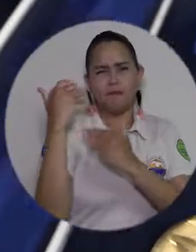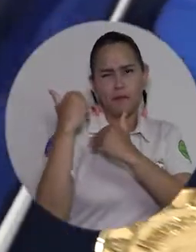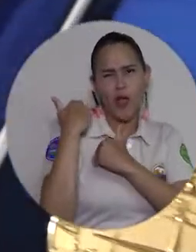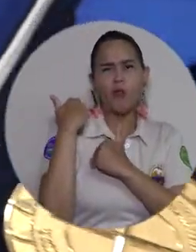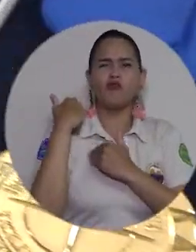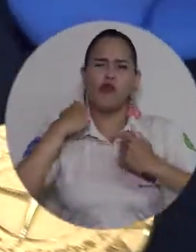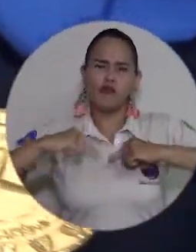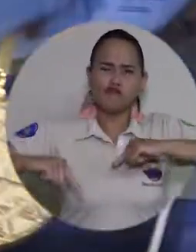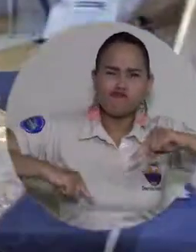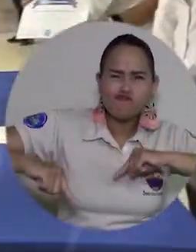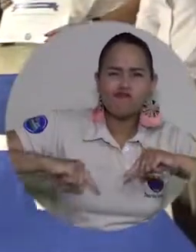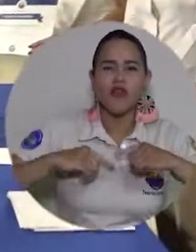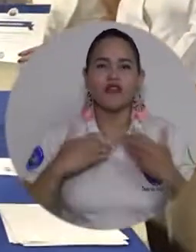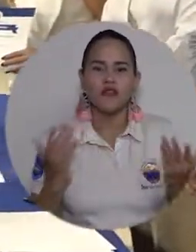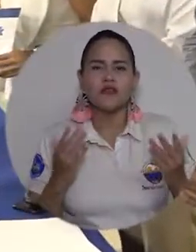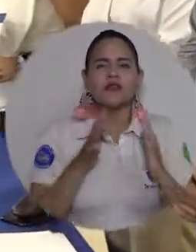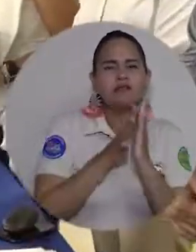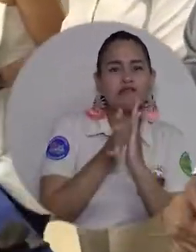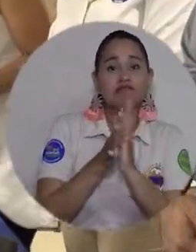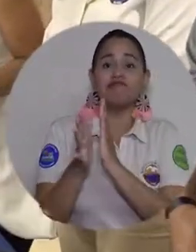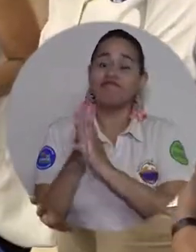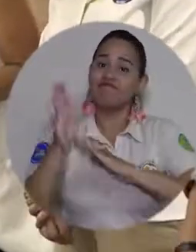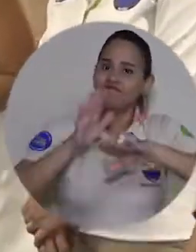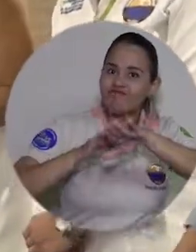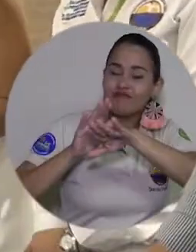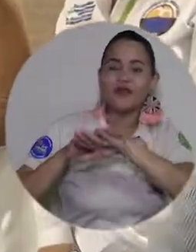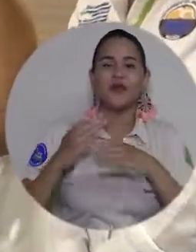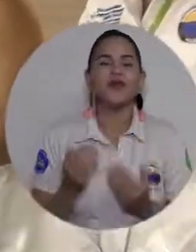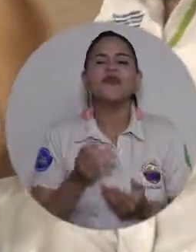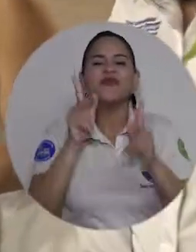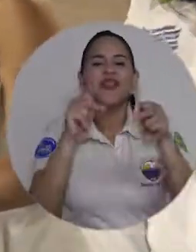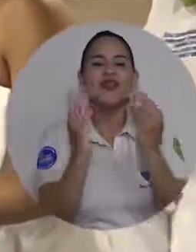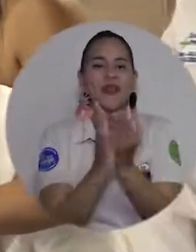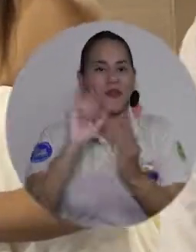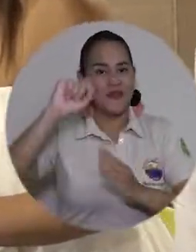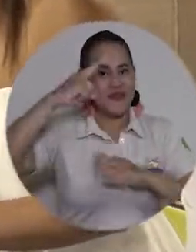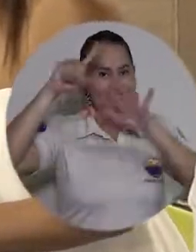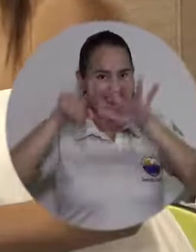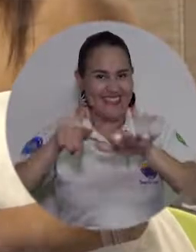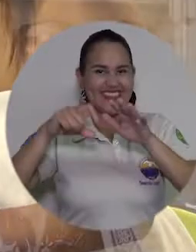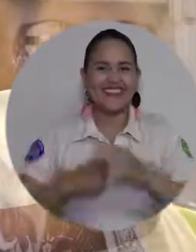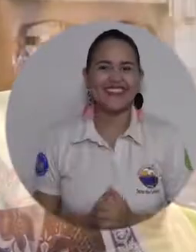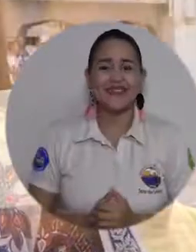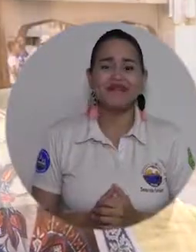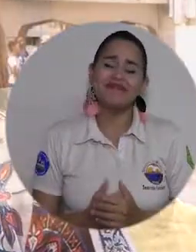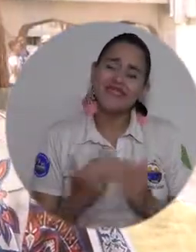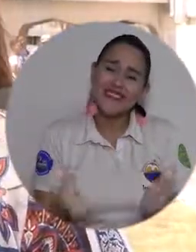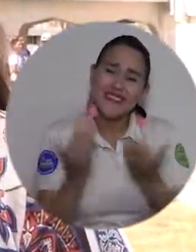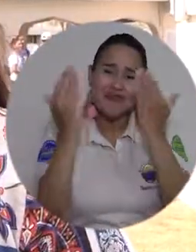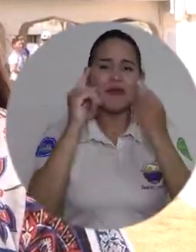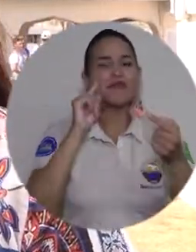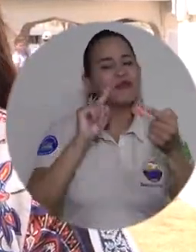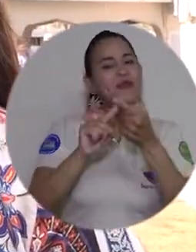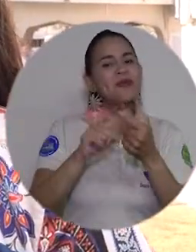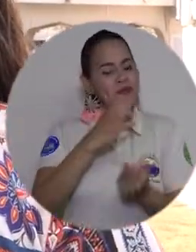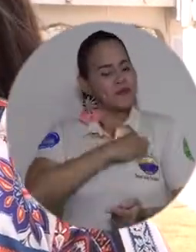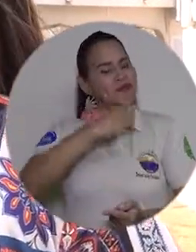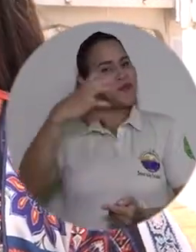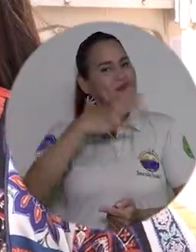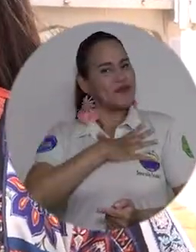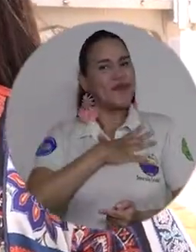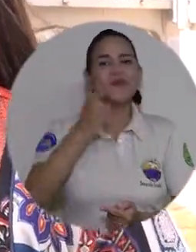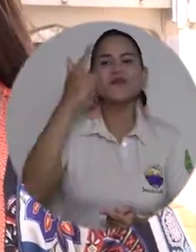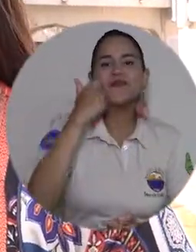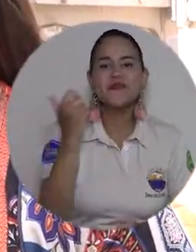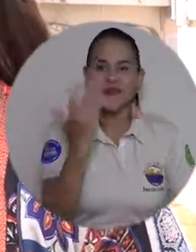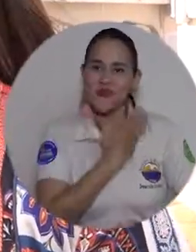espacio propicio para el encuentro de los directores de programa con los estudiantes de primer semestre. Era una oportunidad también para compartir con los papás y